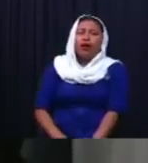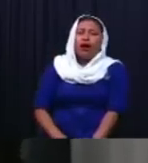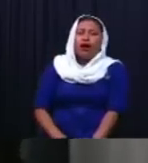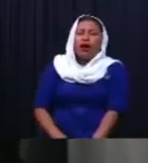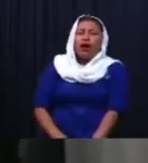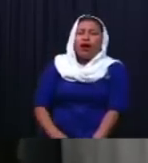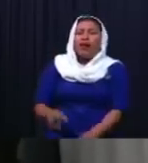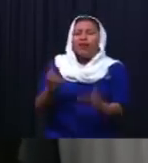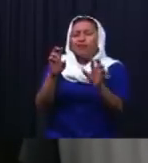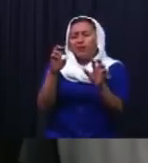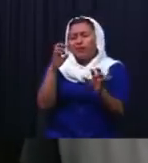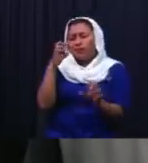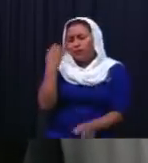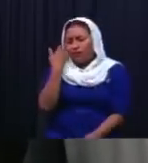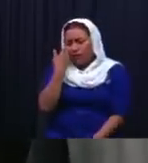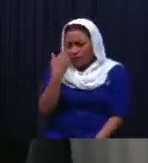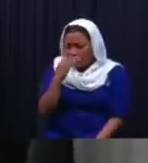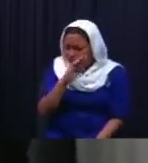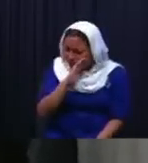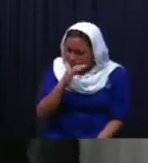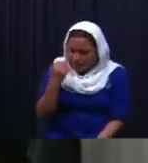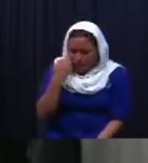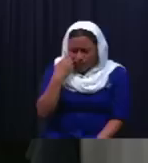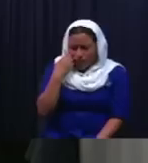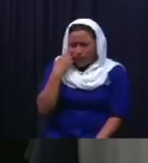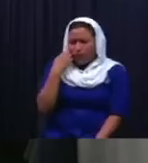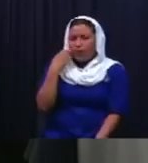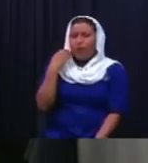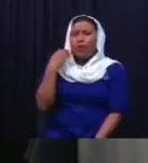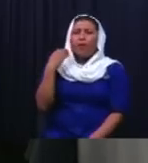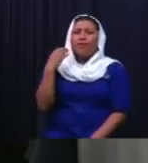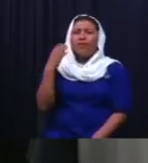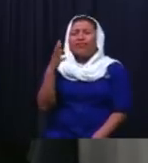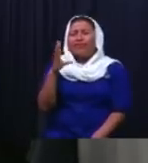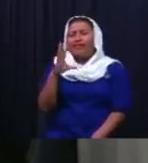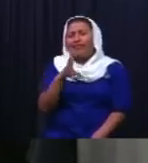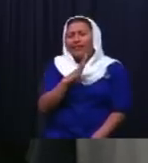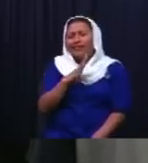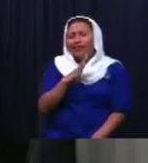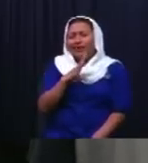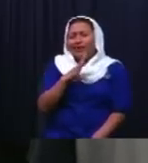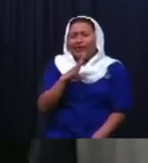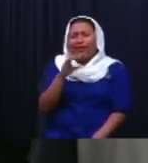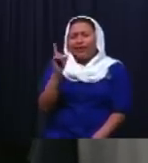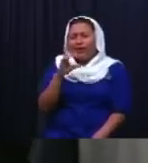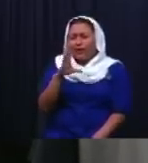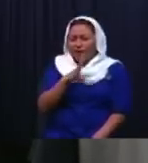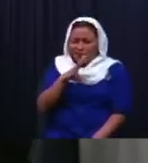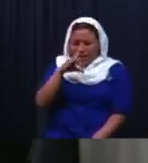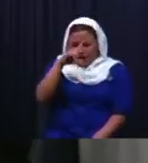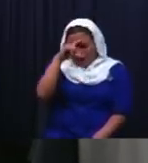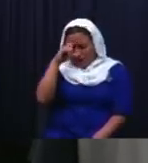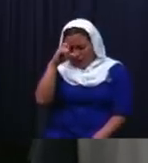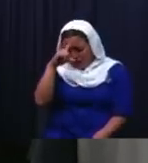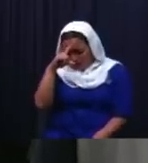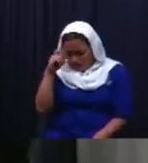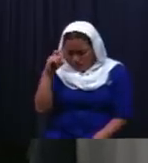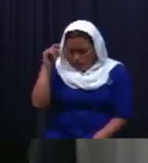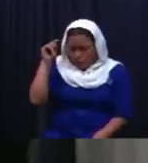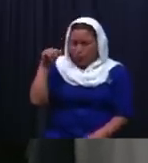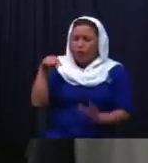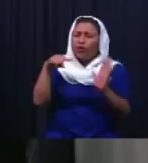de enfermos, que están, Señor, atravesando una dificultad de desempleo. Traemos a la memoria, Señor, y